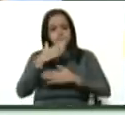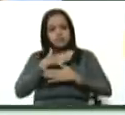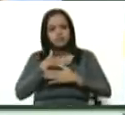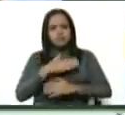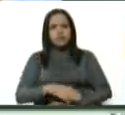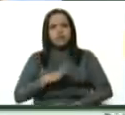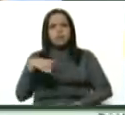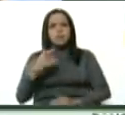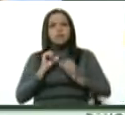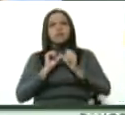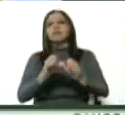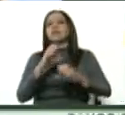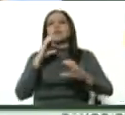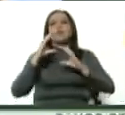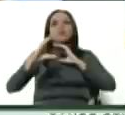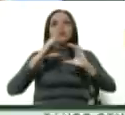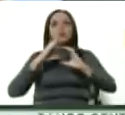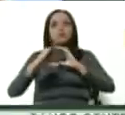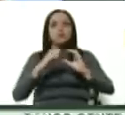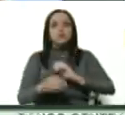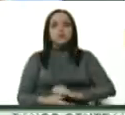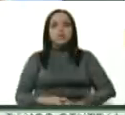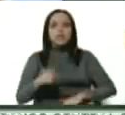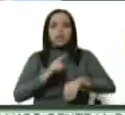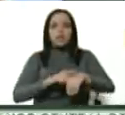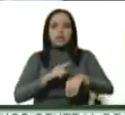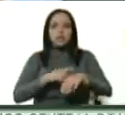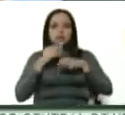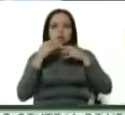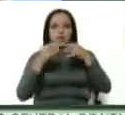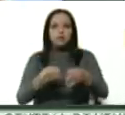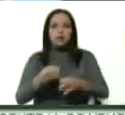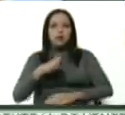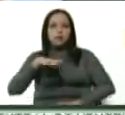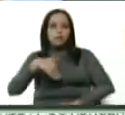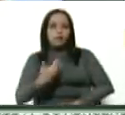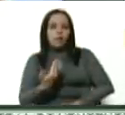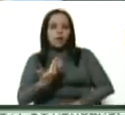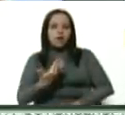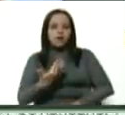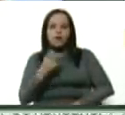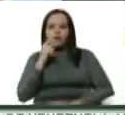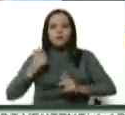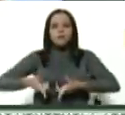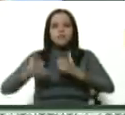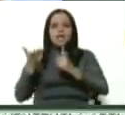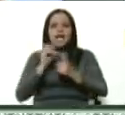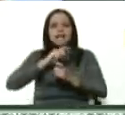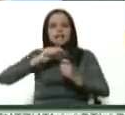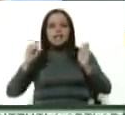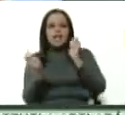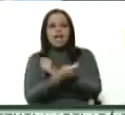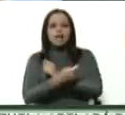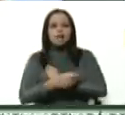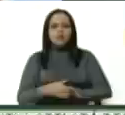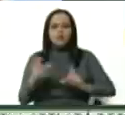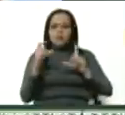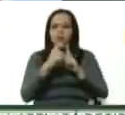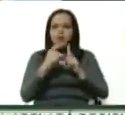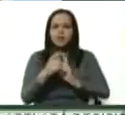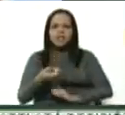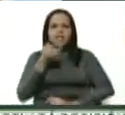la comunicación en tiempo real, para evitar tergiversaciones, para que tengan siempre la